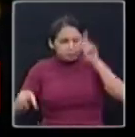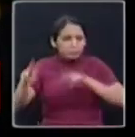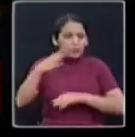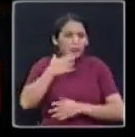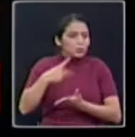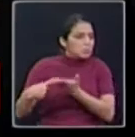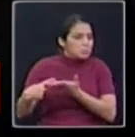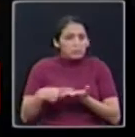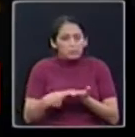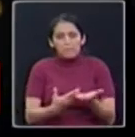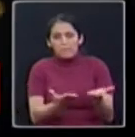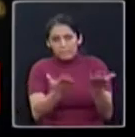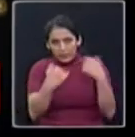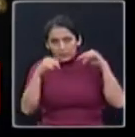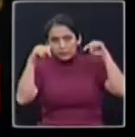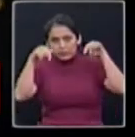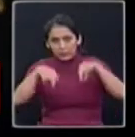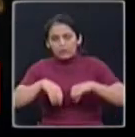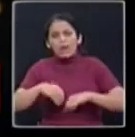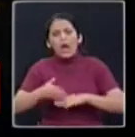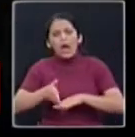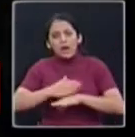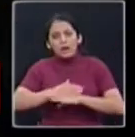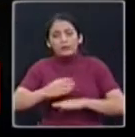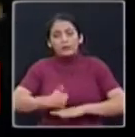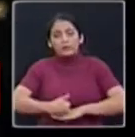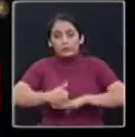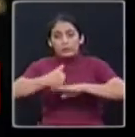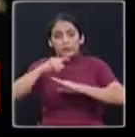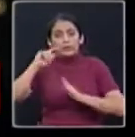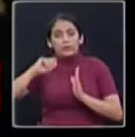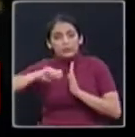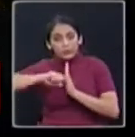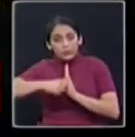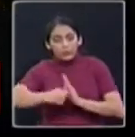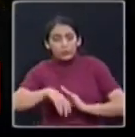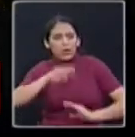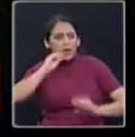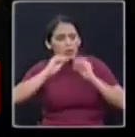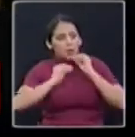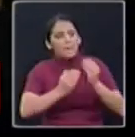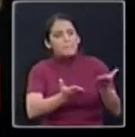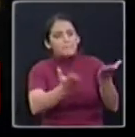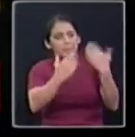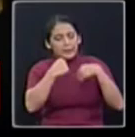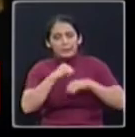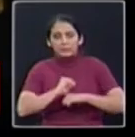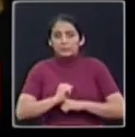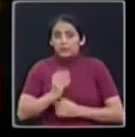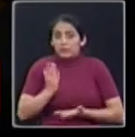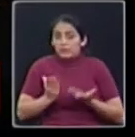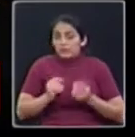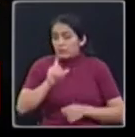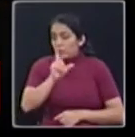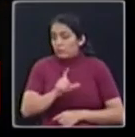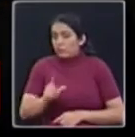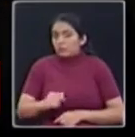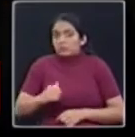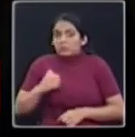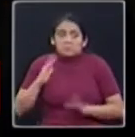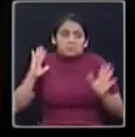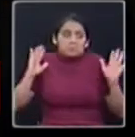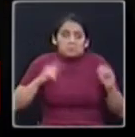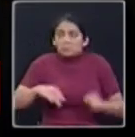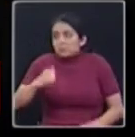que se ejecute el examen especial y desde luego, si hay alguien que cometió algún error o algún